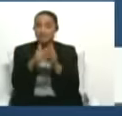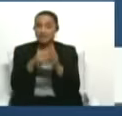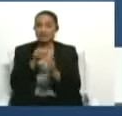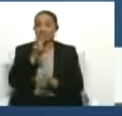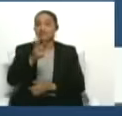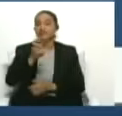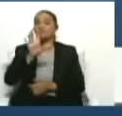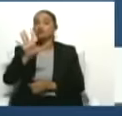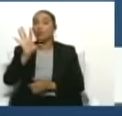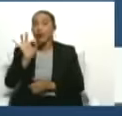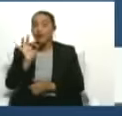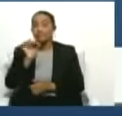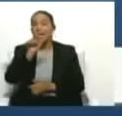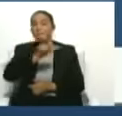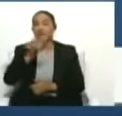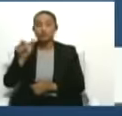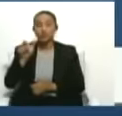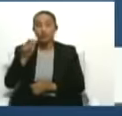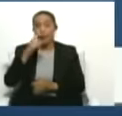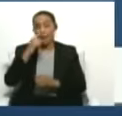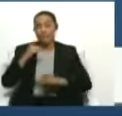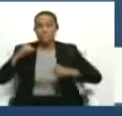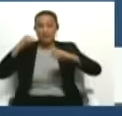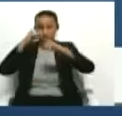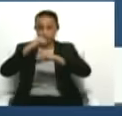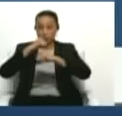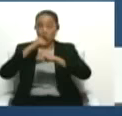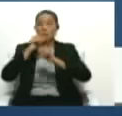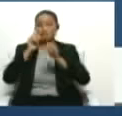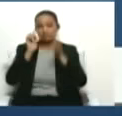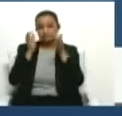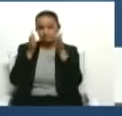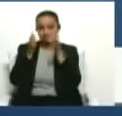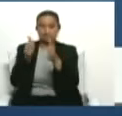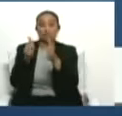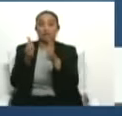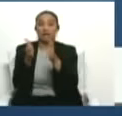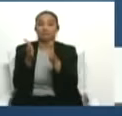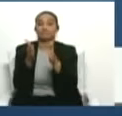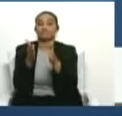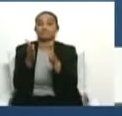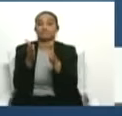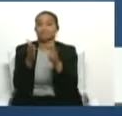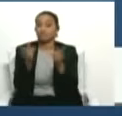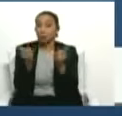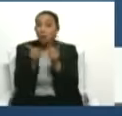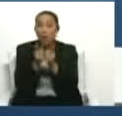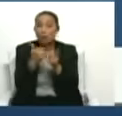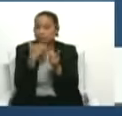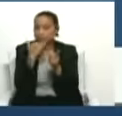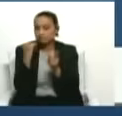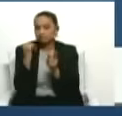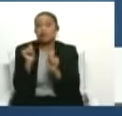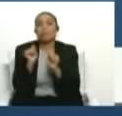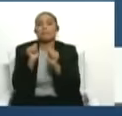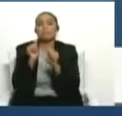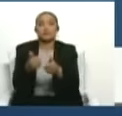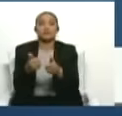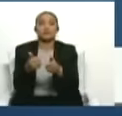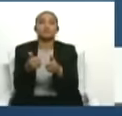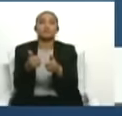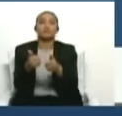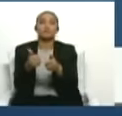26.350 adultos mayores. Imagínense en este corto periodo. En este lapso hemos logrado